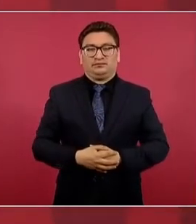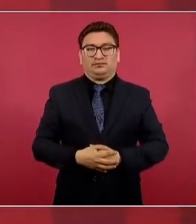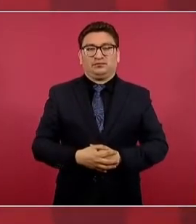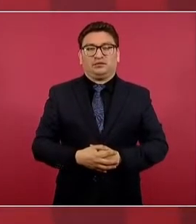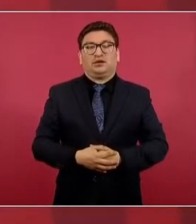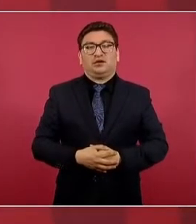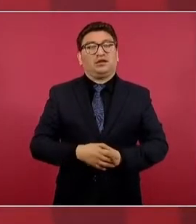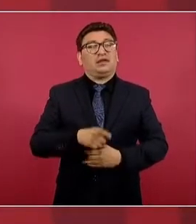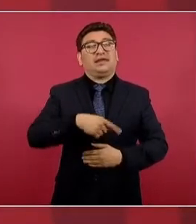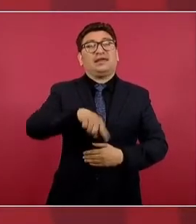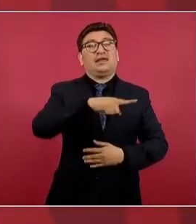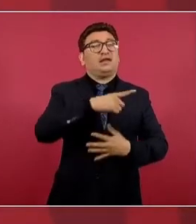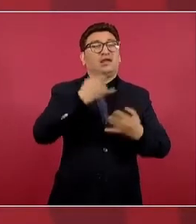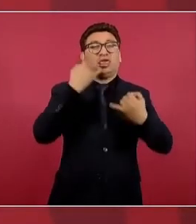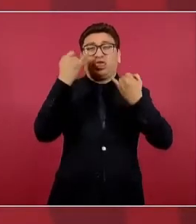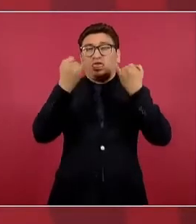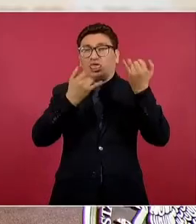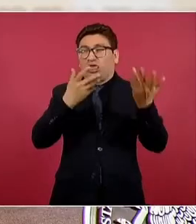las distorsiones,